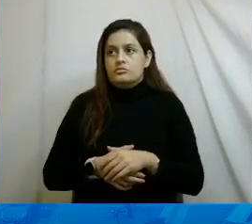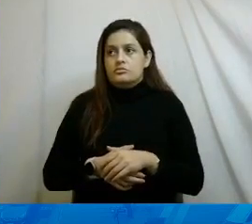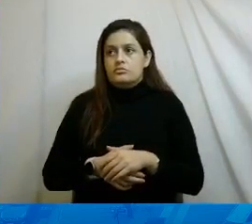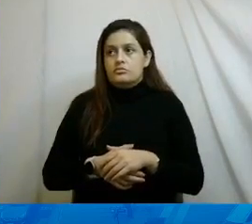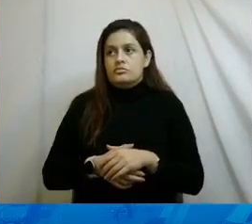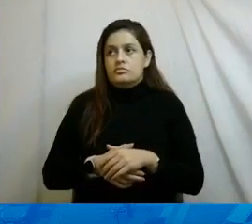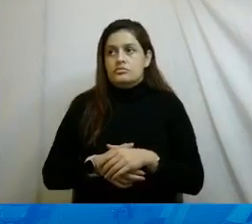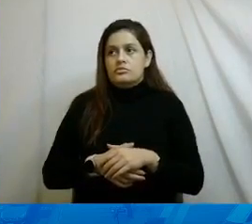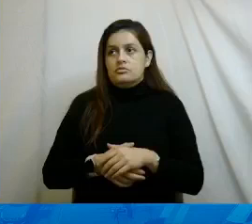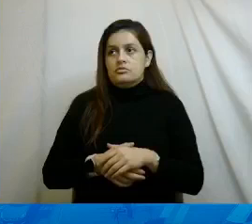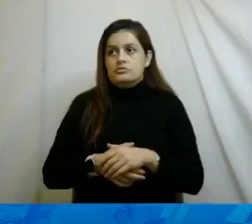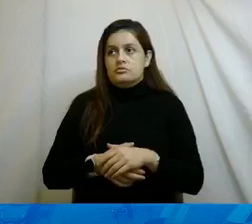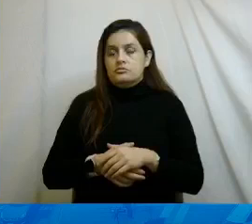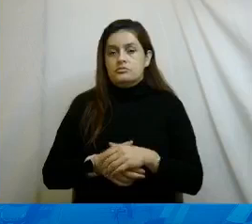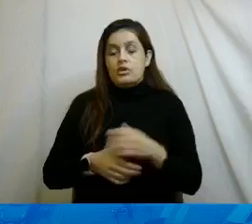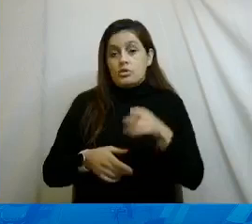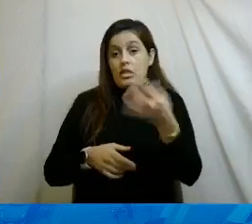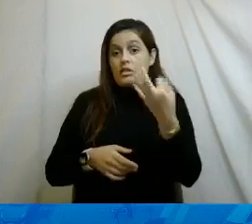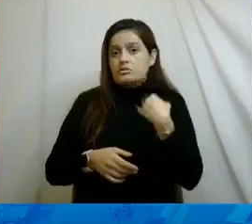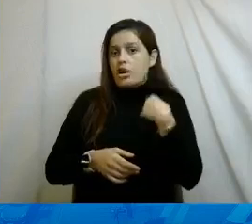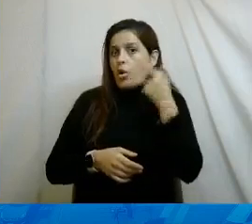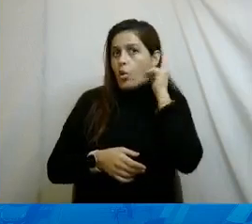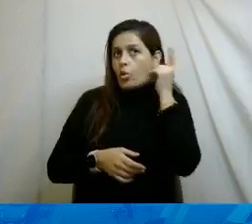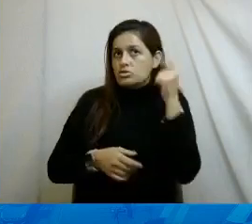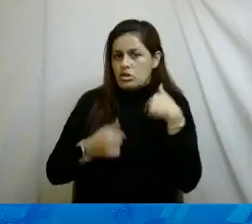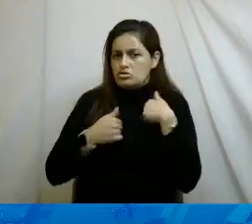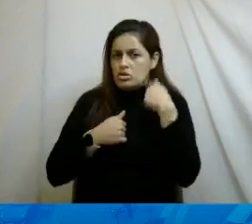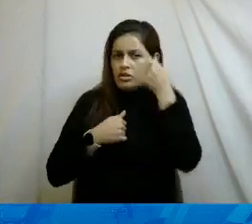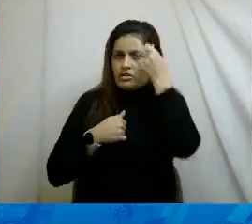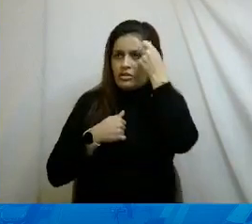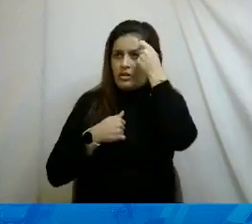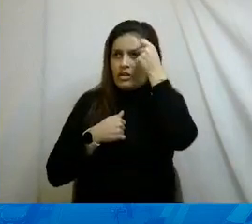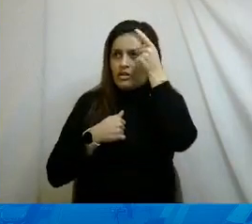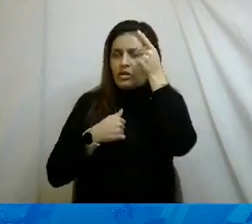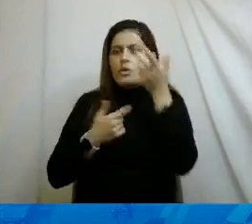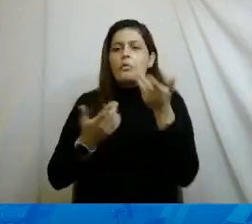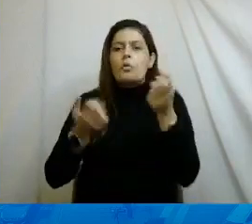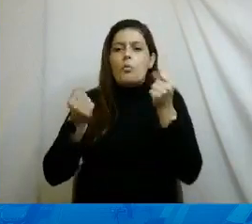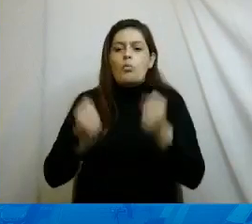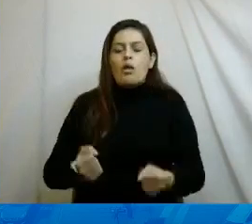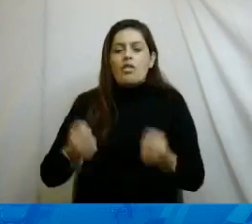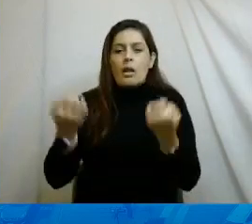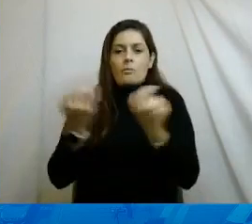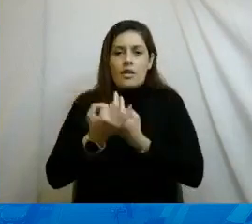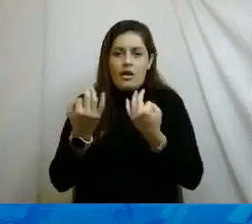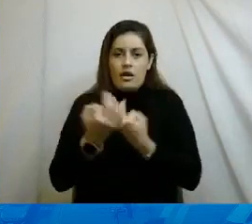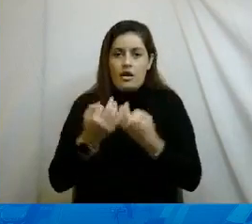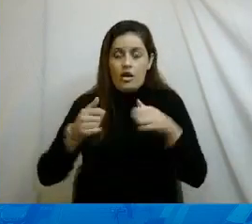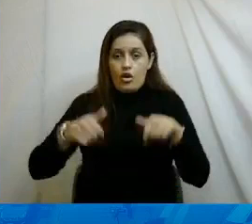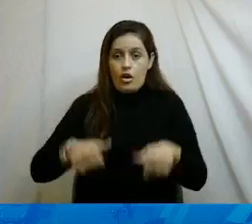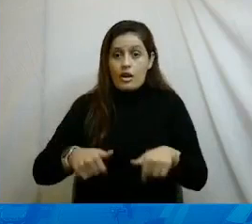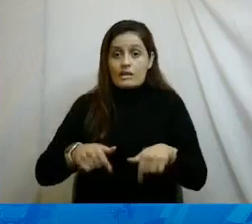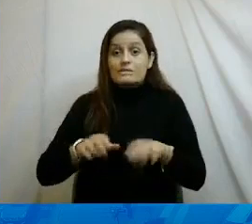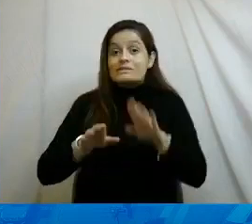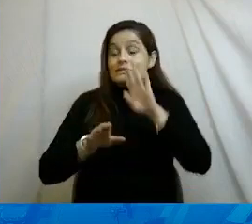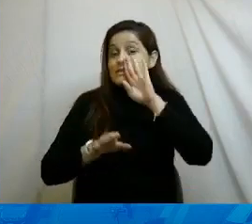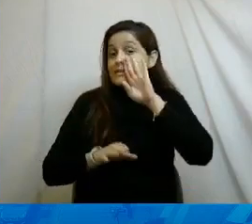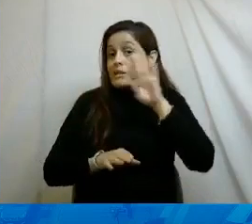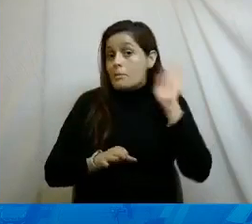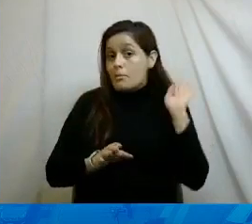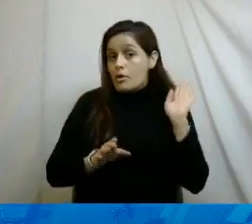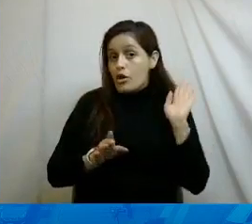Se puede escuchar súper enredado, como dice usted. Yo no entiendo. Por eso la idea es que nos puedan explicar. Porque el ítem de deuda flotante es